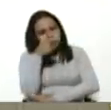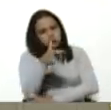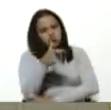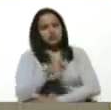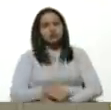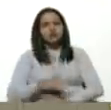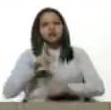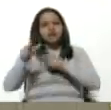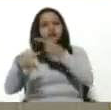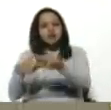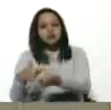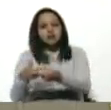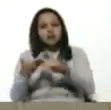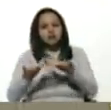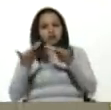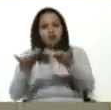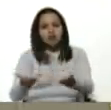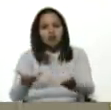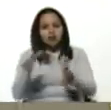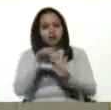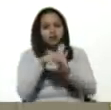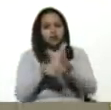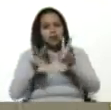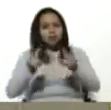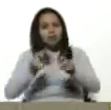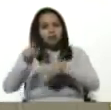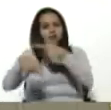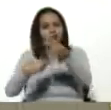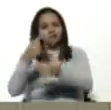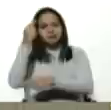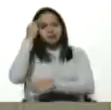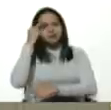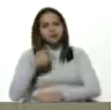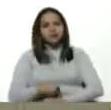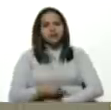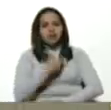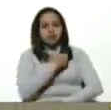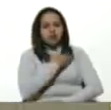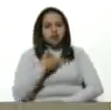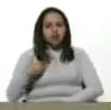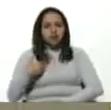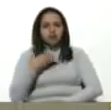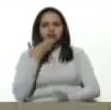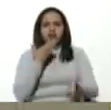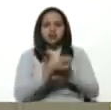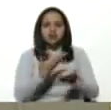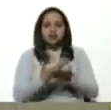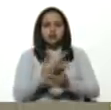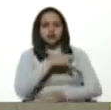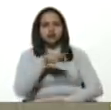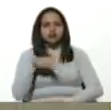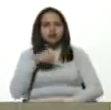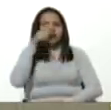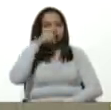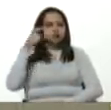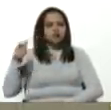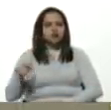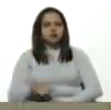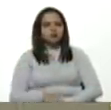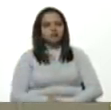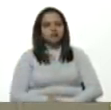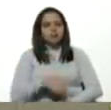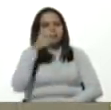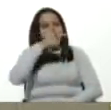acciones venideras en los próximos días. Yo quiero de verdad agradecer a nuestra población, el